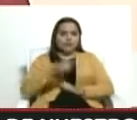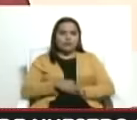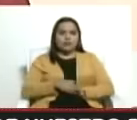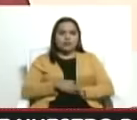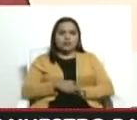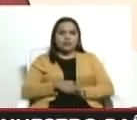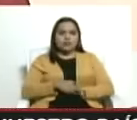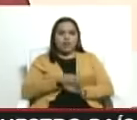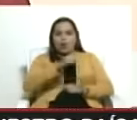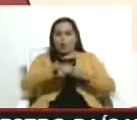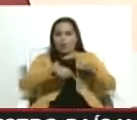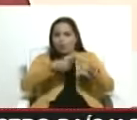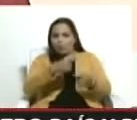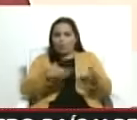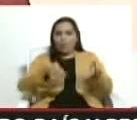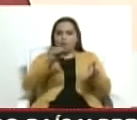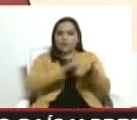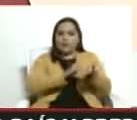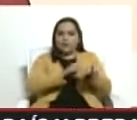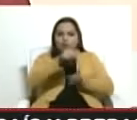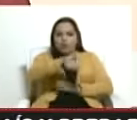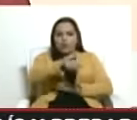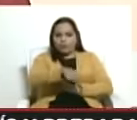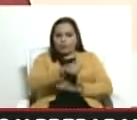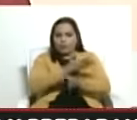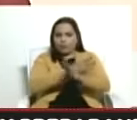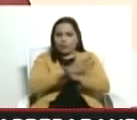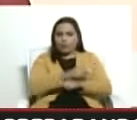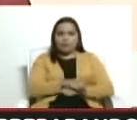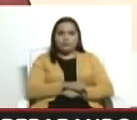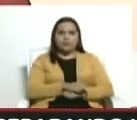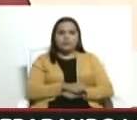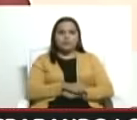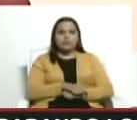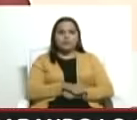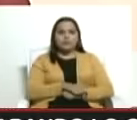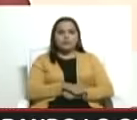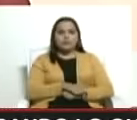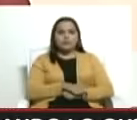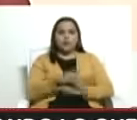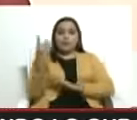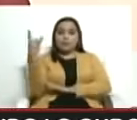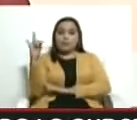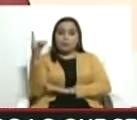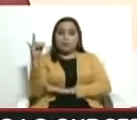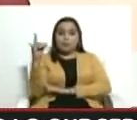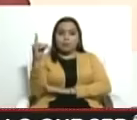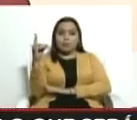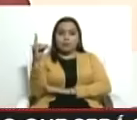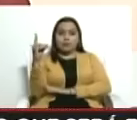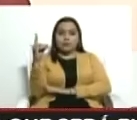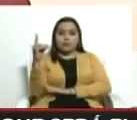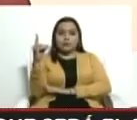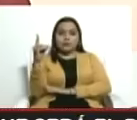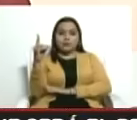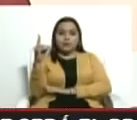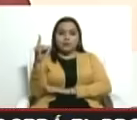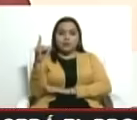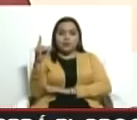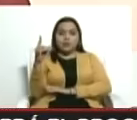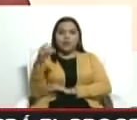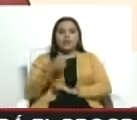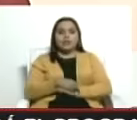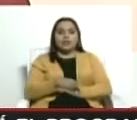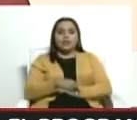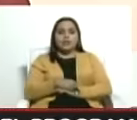jugar nuevamente hoy. Y en Bolivia está en este momento, en Sucre, están en